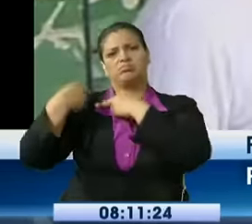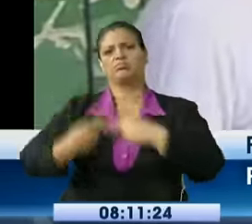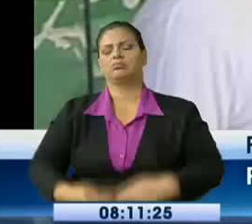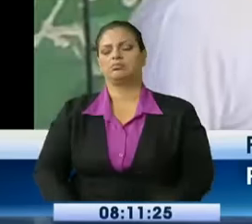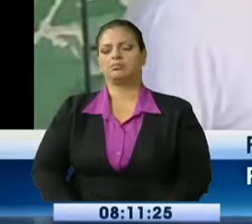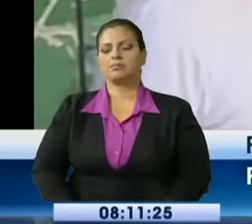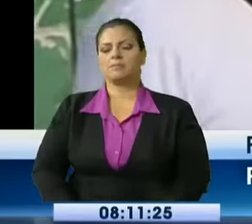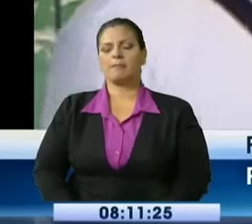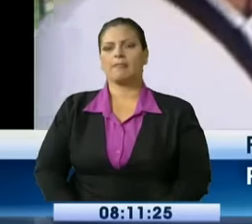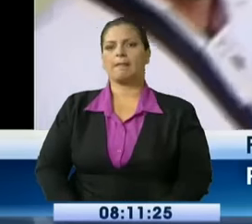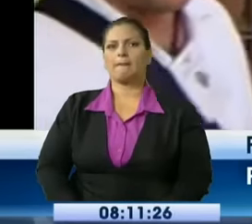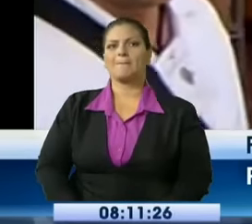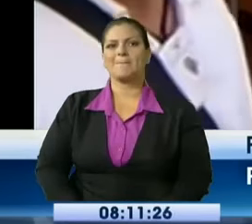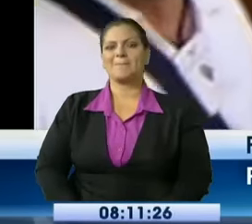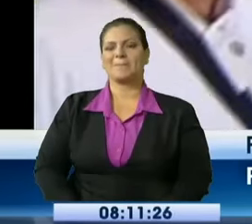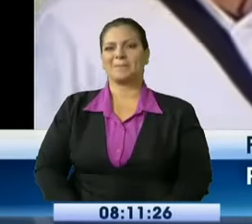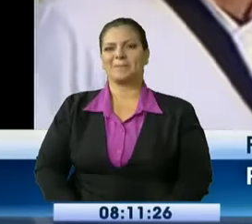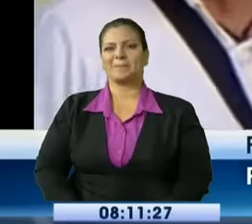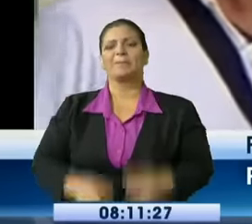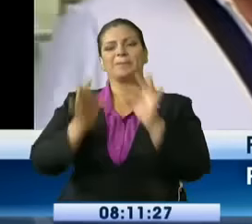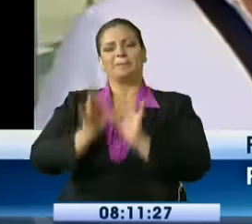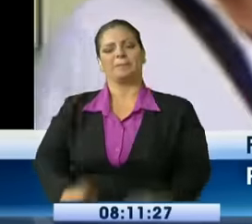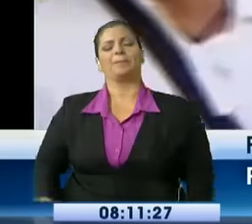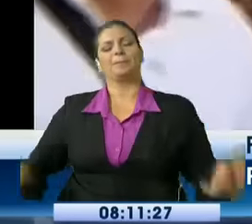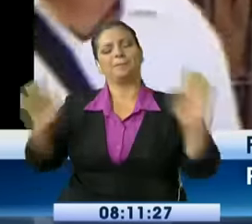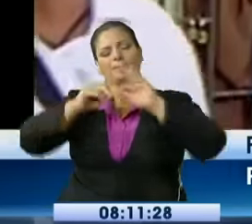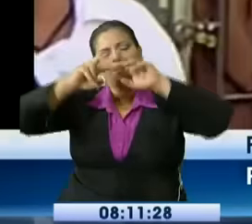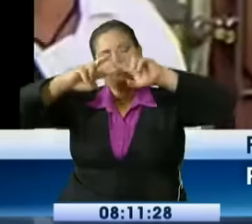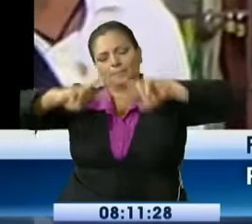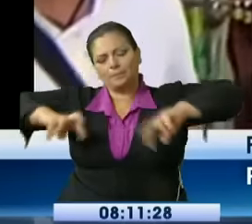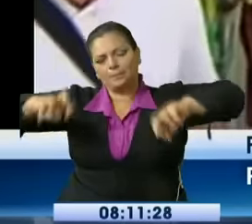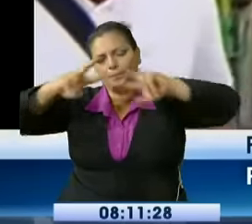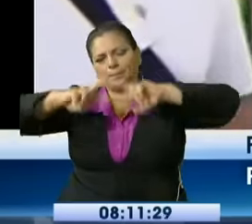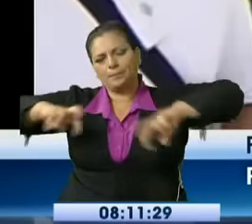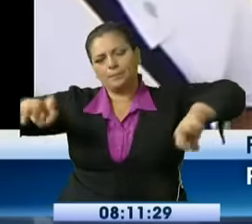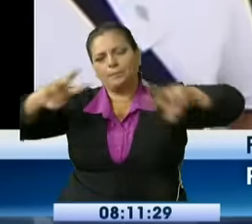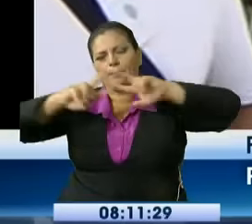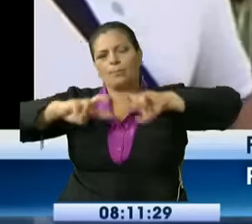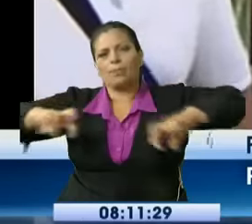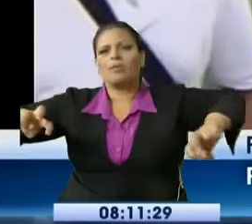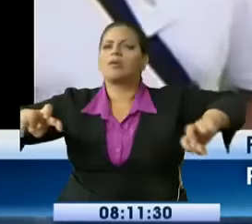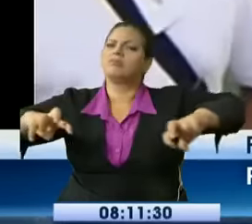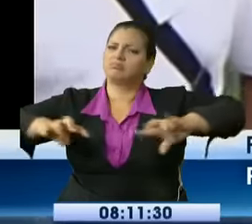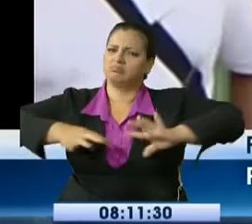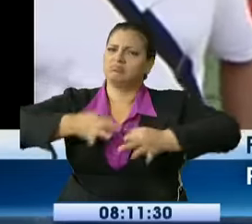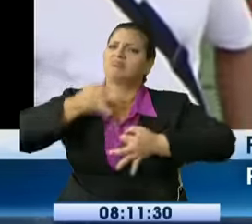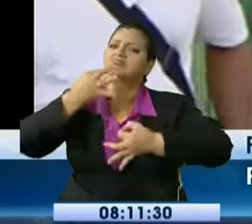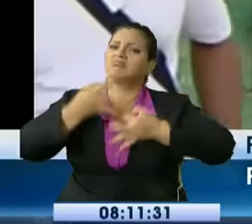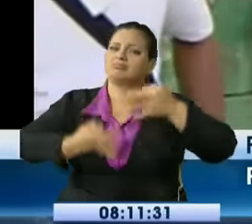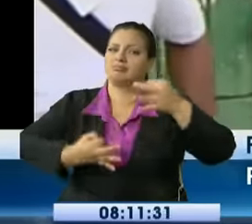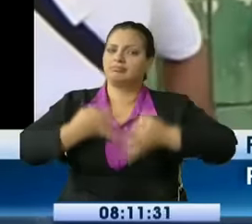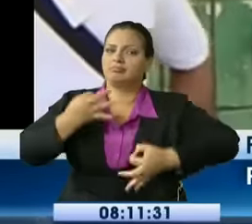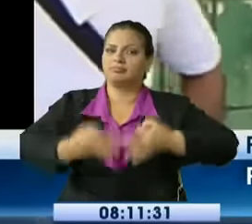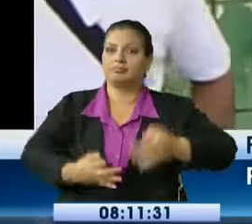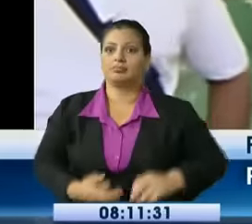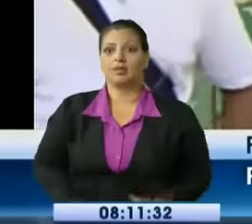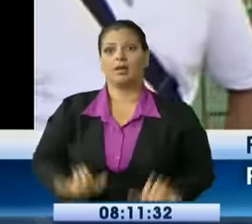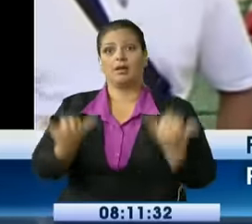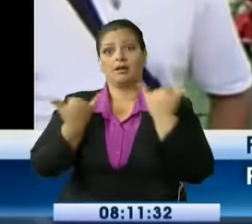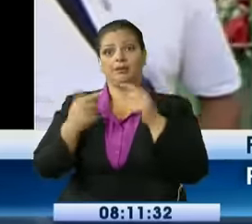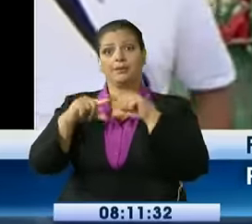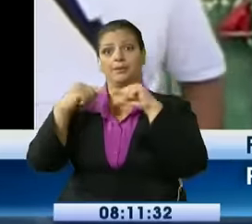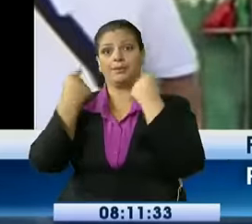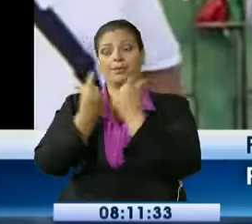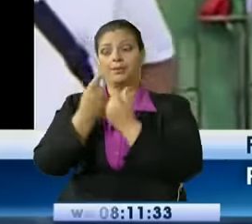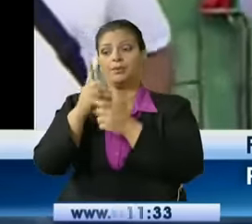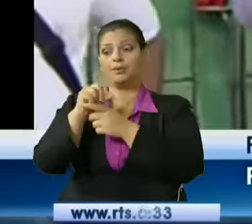justicia tenga la última palabra, que se investigue la... La ley dirá qué ocurrió, ya se está investigando, la DINASED ya está dentro de este